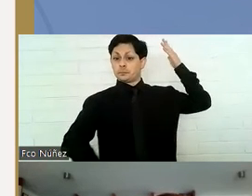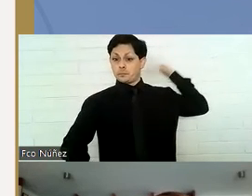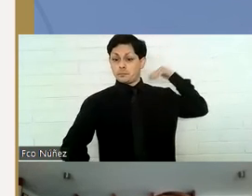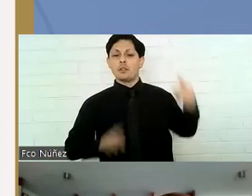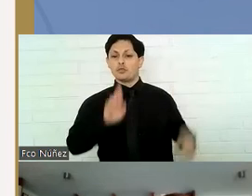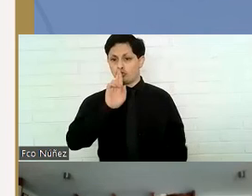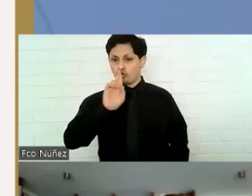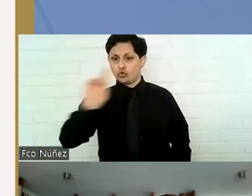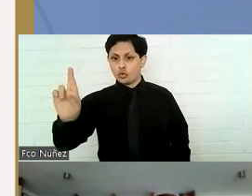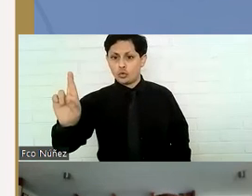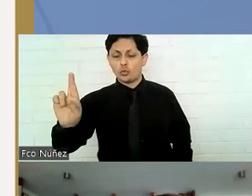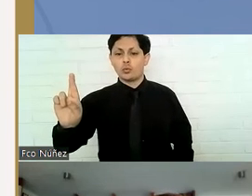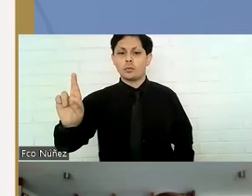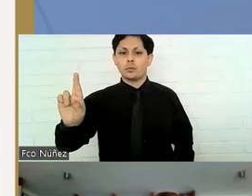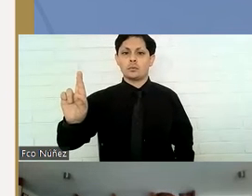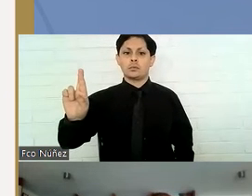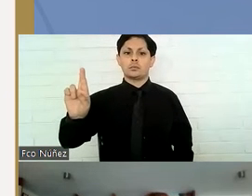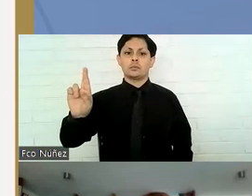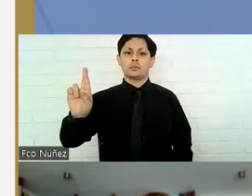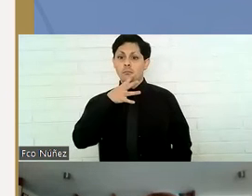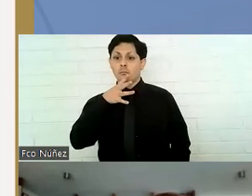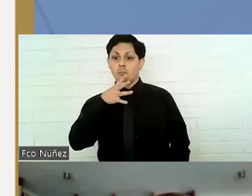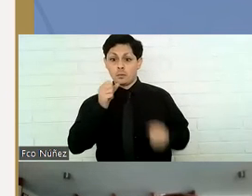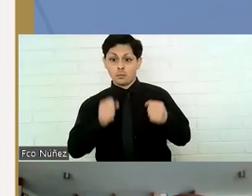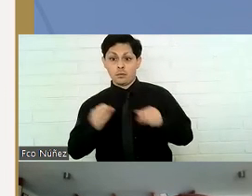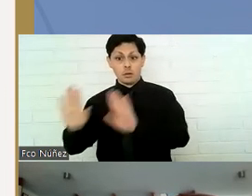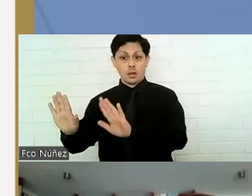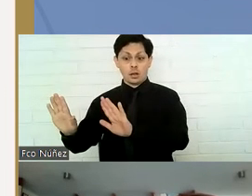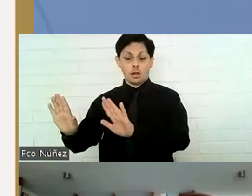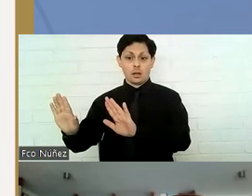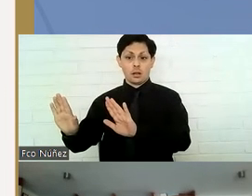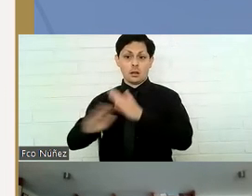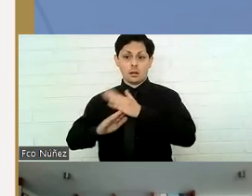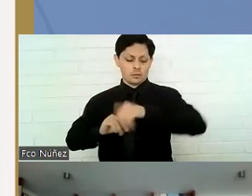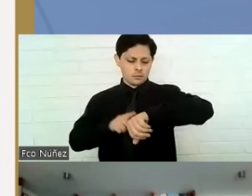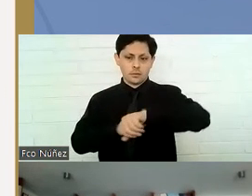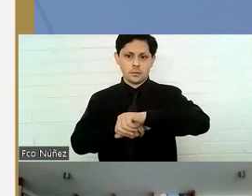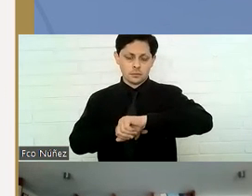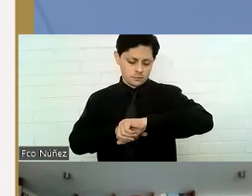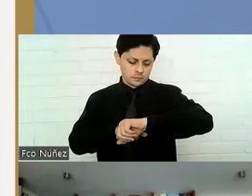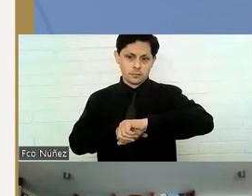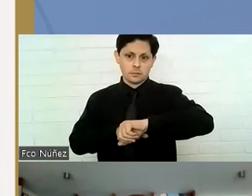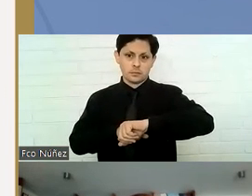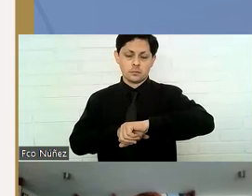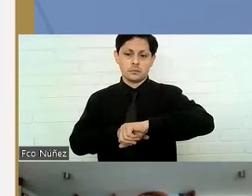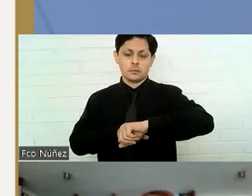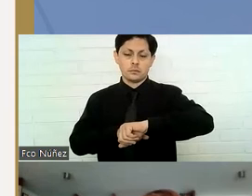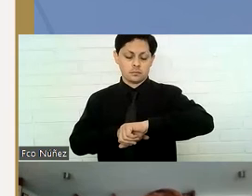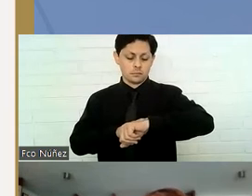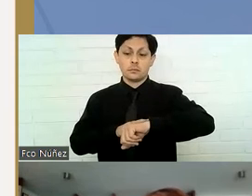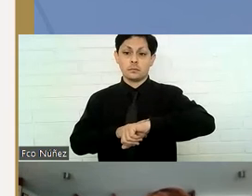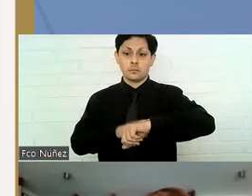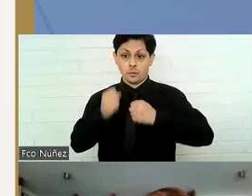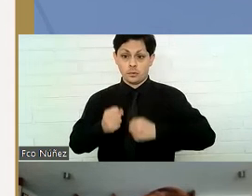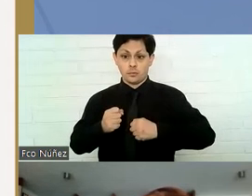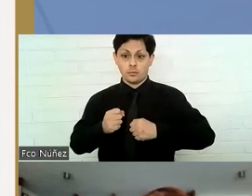una característica, y no sé, Valeria, si lo dejo aquí. Si quieres, Ardel, lo puedes de